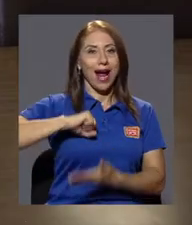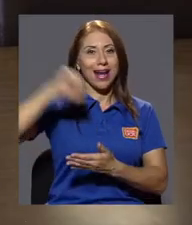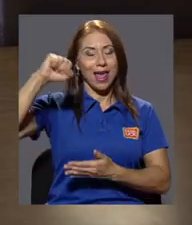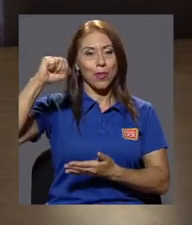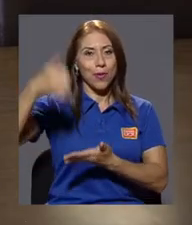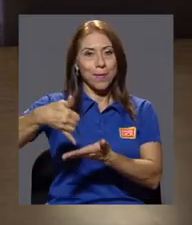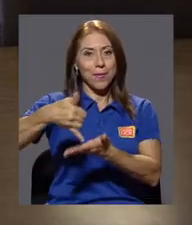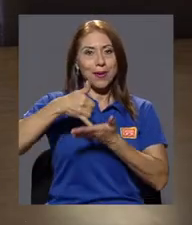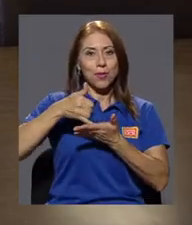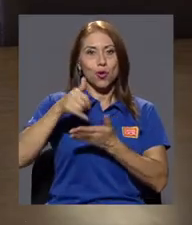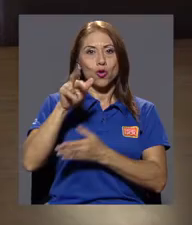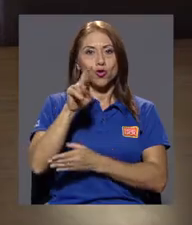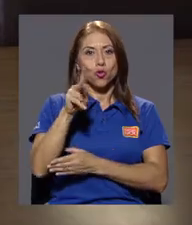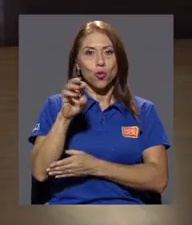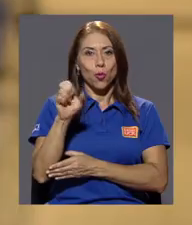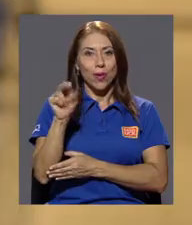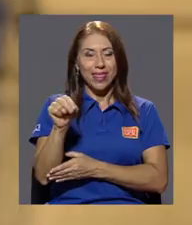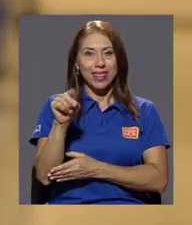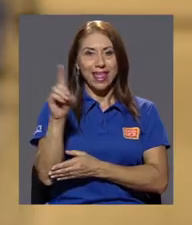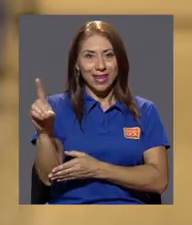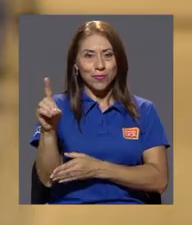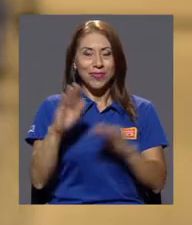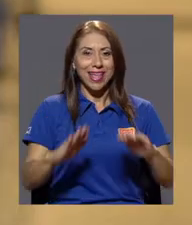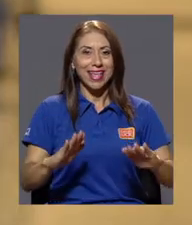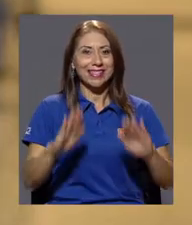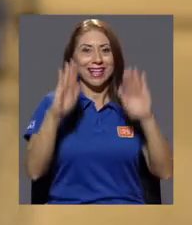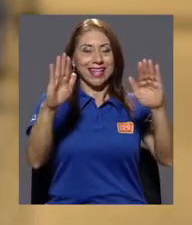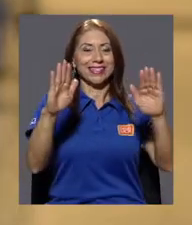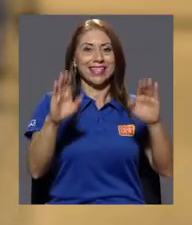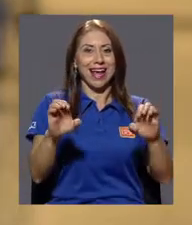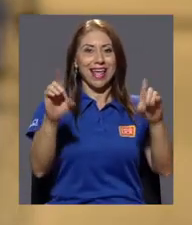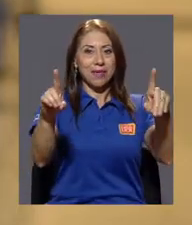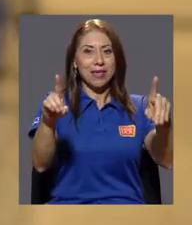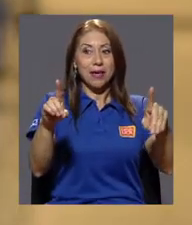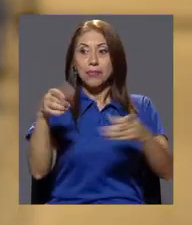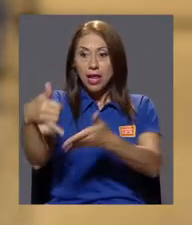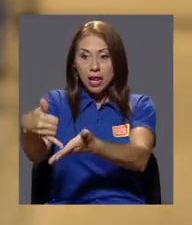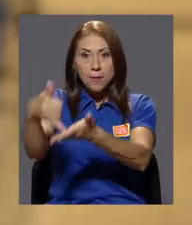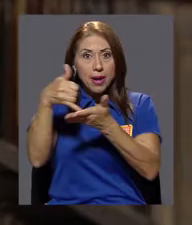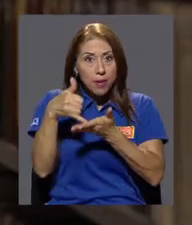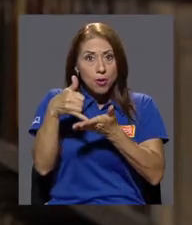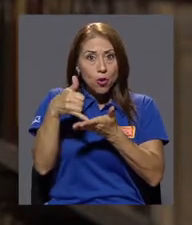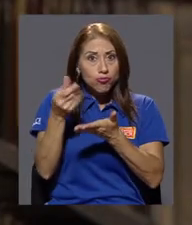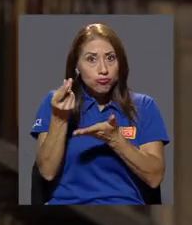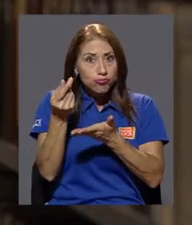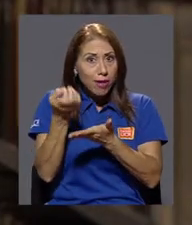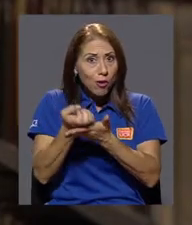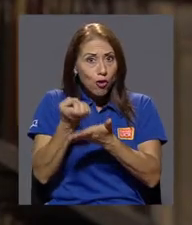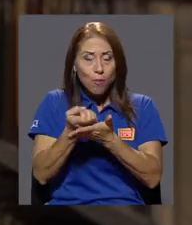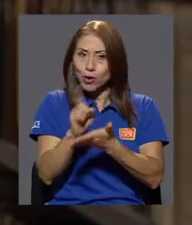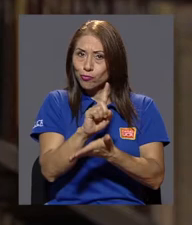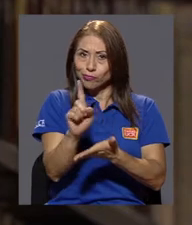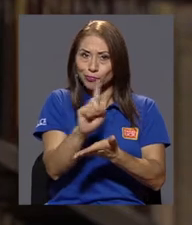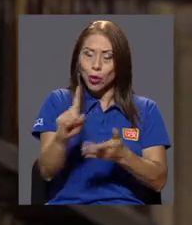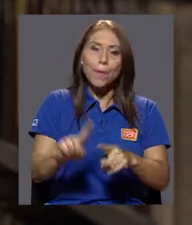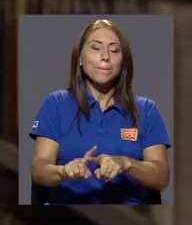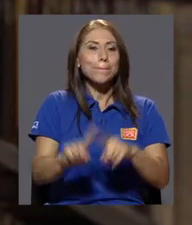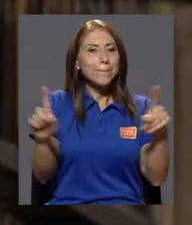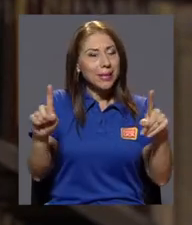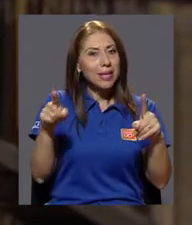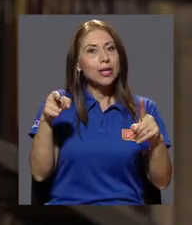premio Rubén Darío de la excelencia académica. El premio en sí no tiene un aporte económico, pero creo